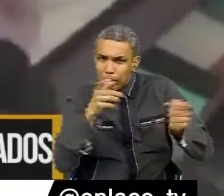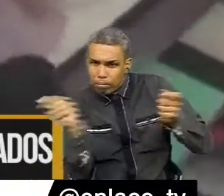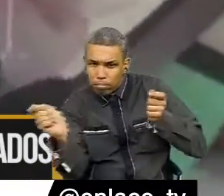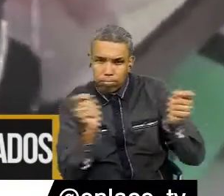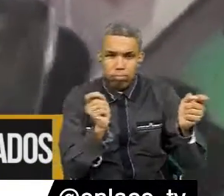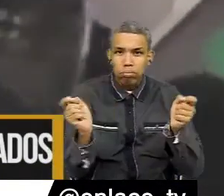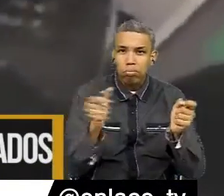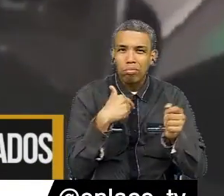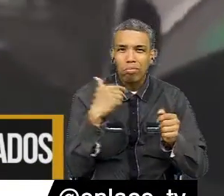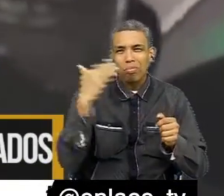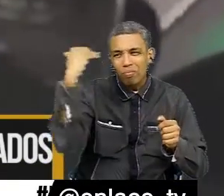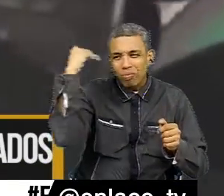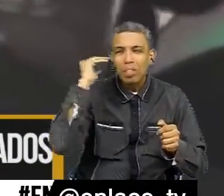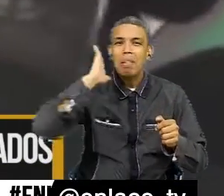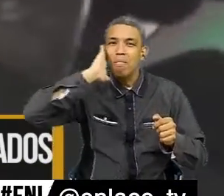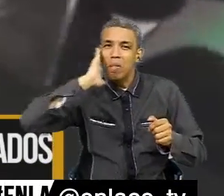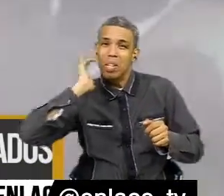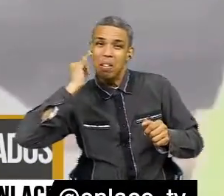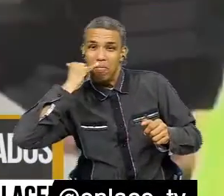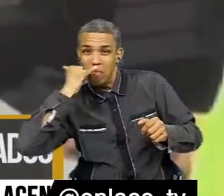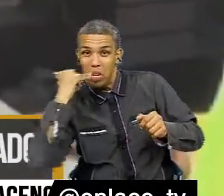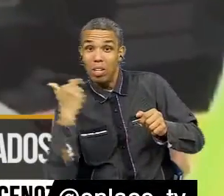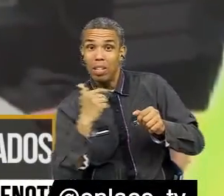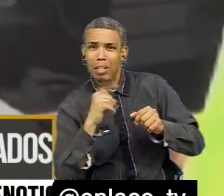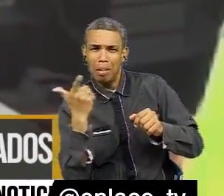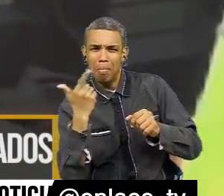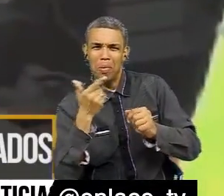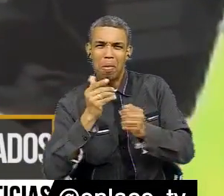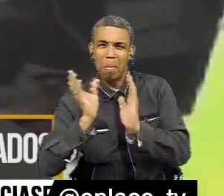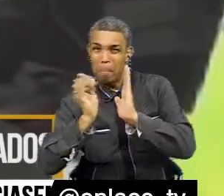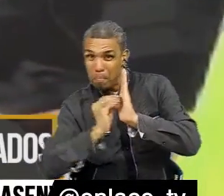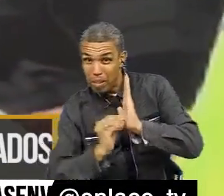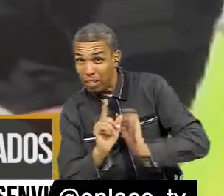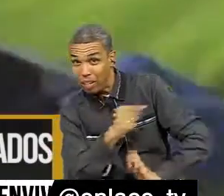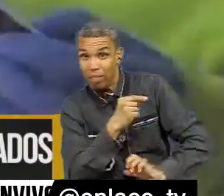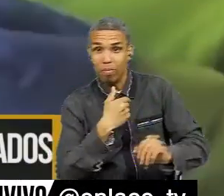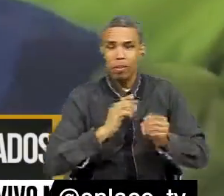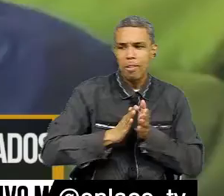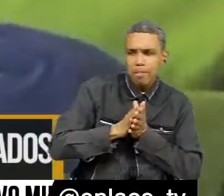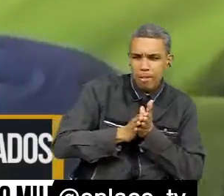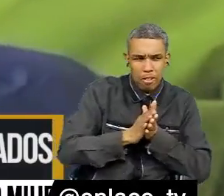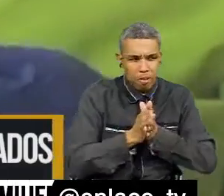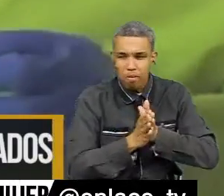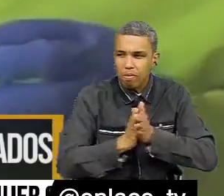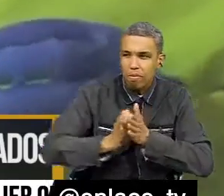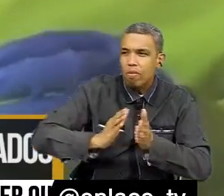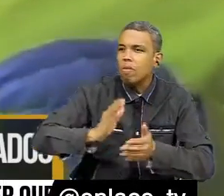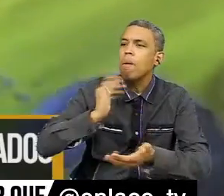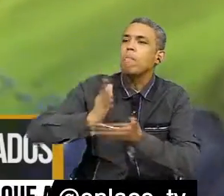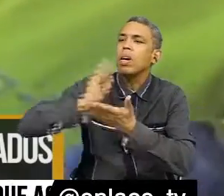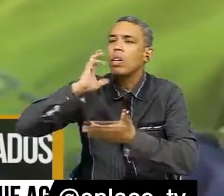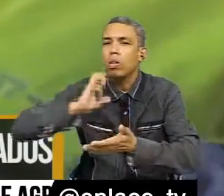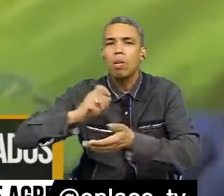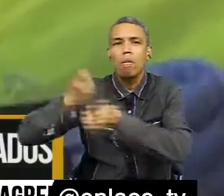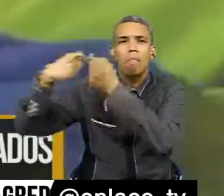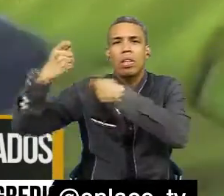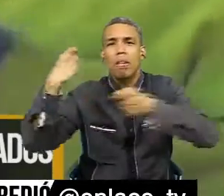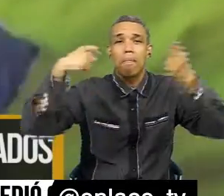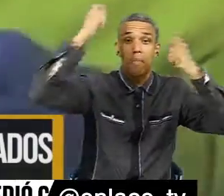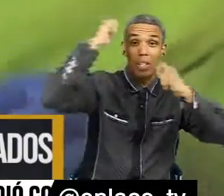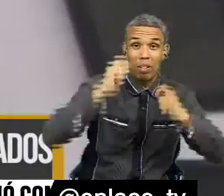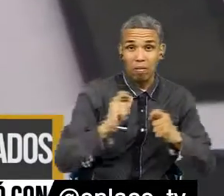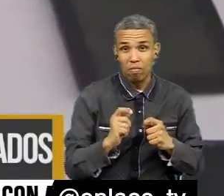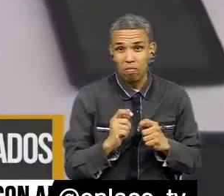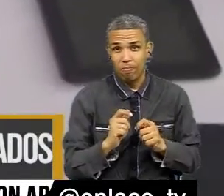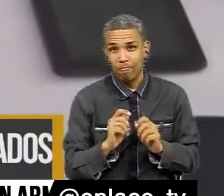recuperen esos elementos exquisitos para los dueños de lo ajeno, que los roban, los venden y finalmente los compradores, quienes en caso de no